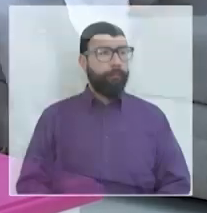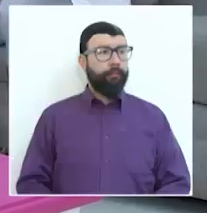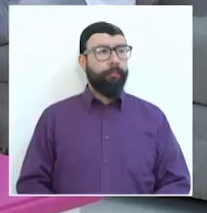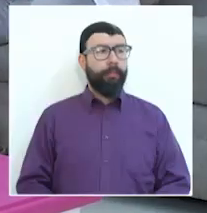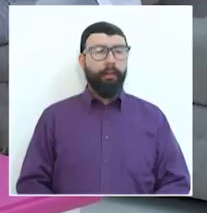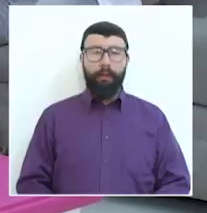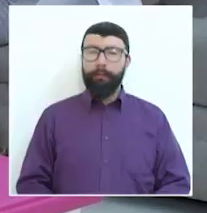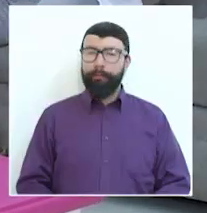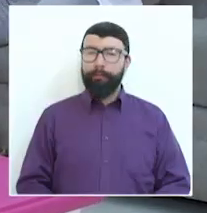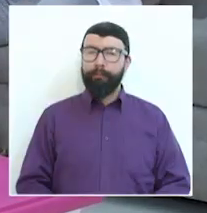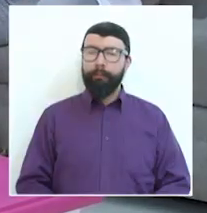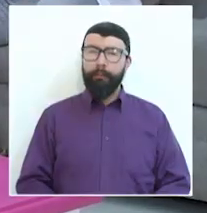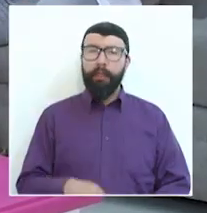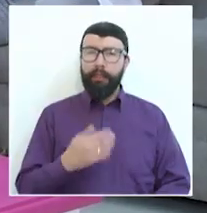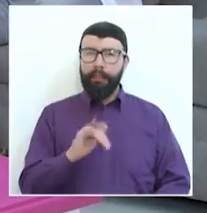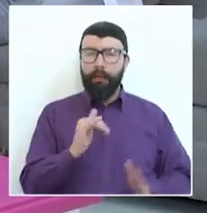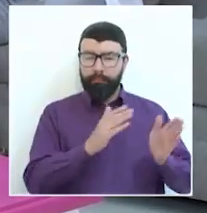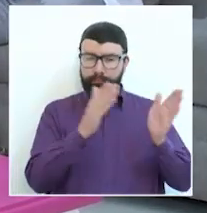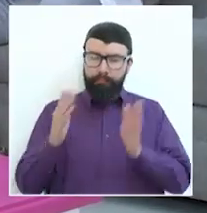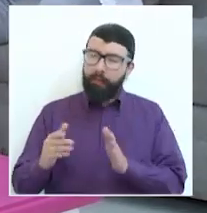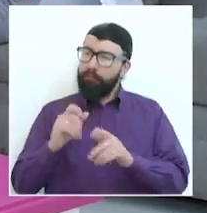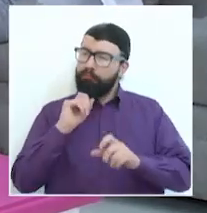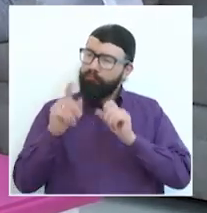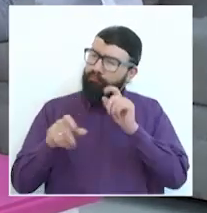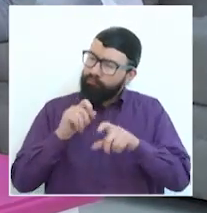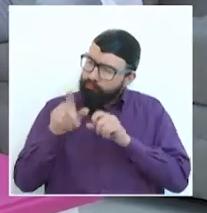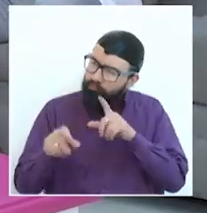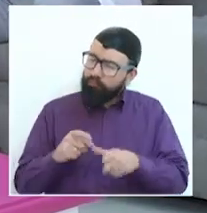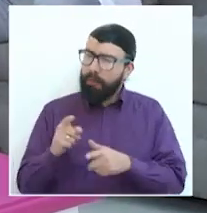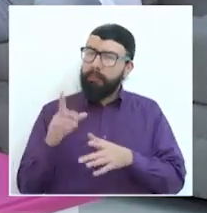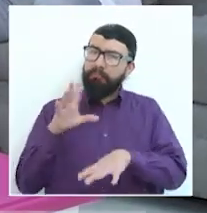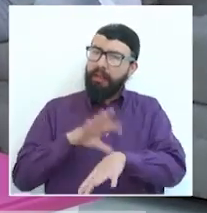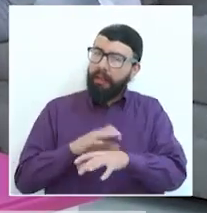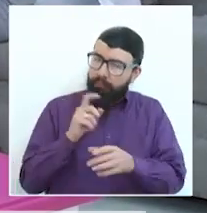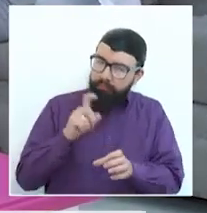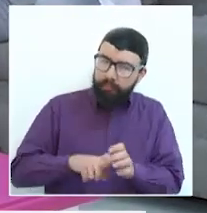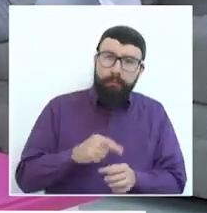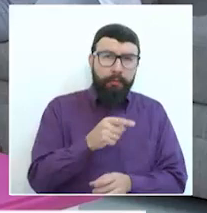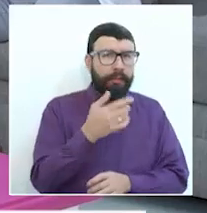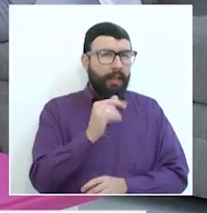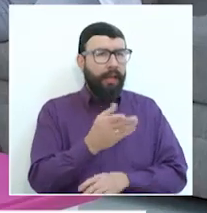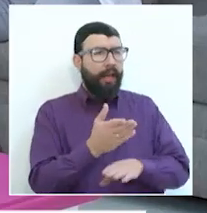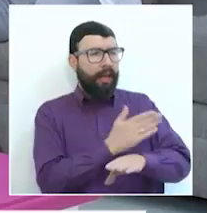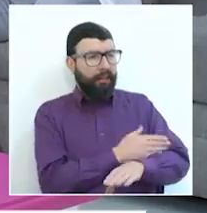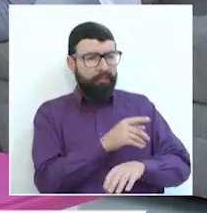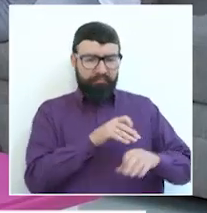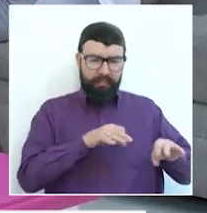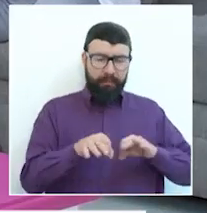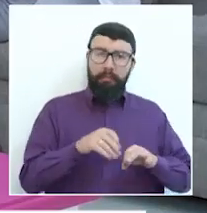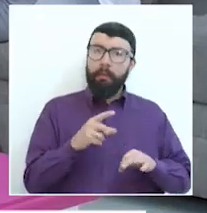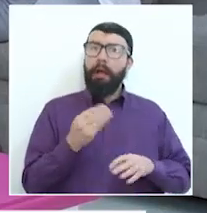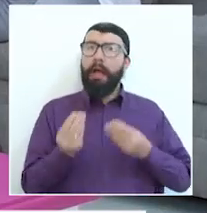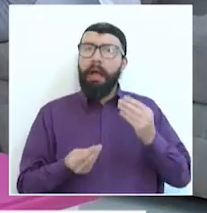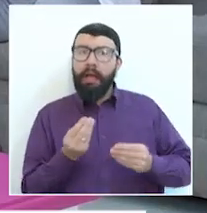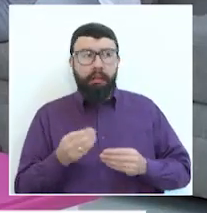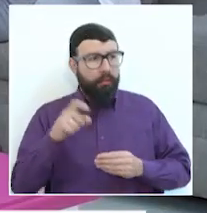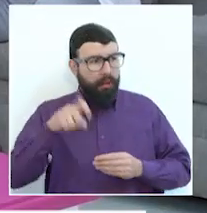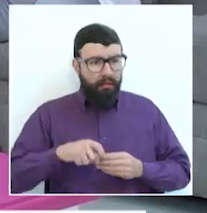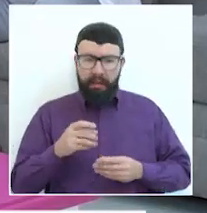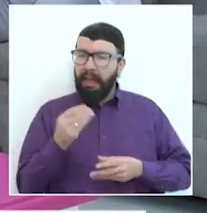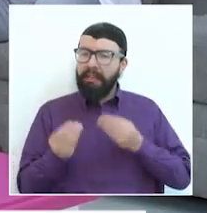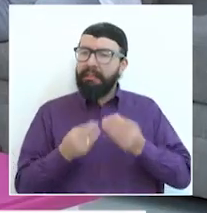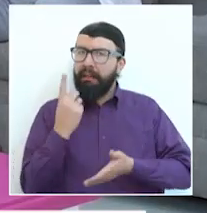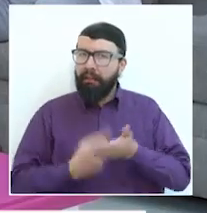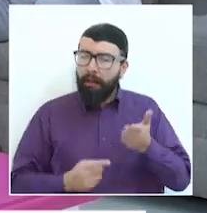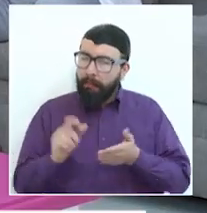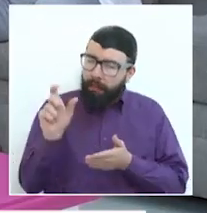Bueno, y ahora pasamos al interrogatorio de la consulta médica. Ya ustedes vieron todo lo que les contábamos, que se deben los pasos a seguir en